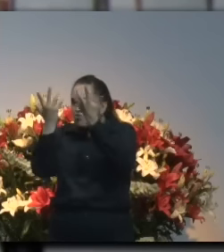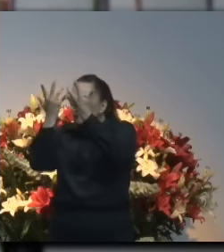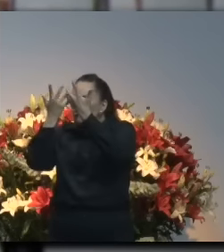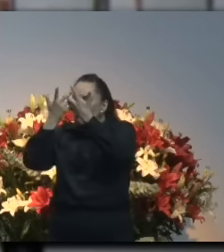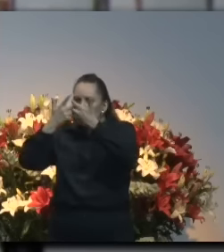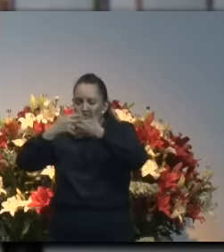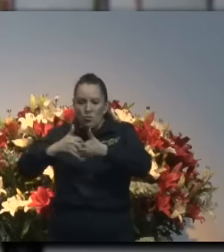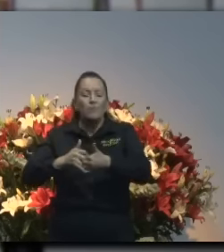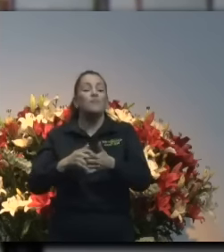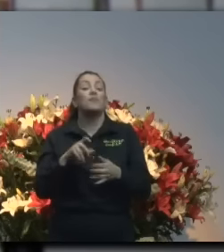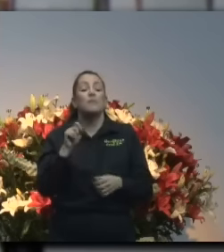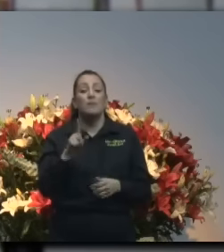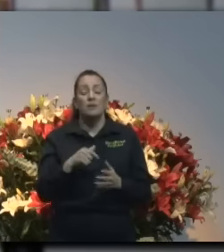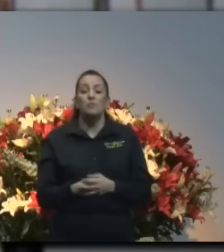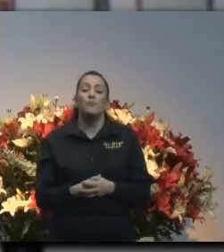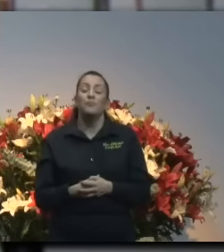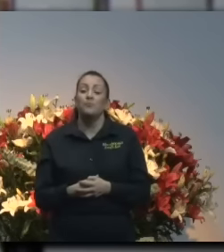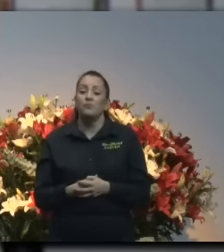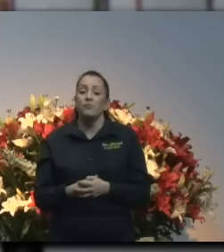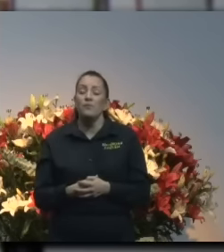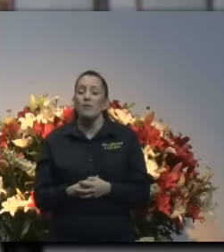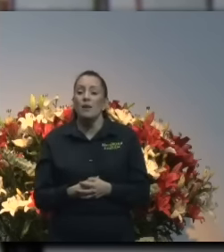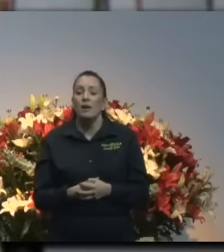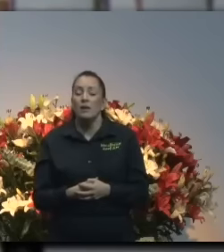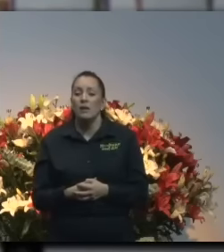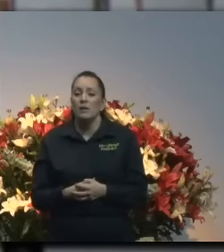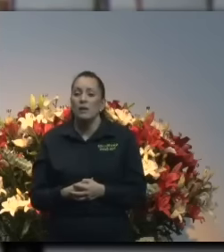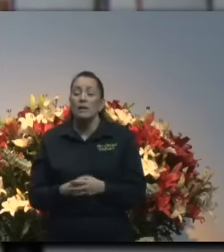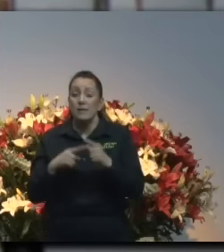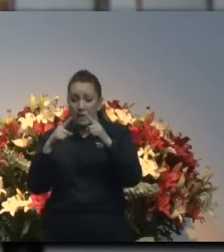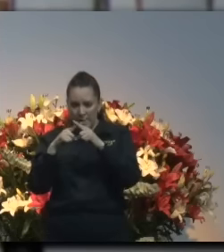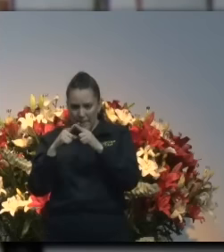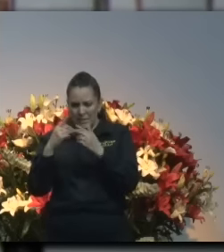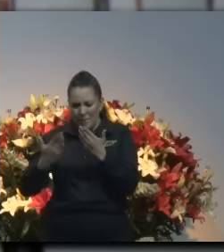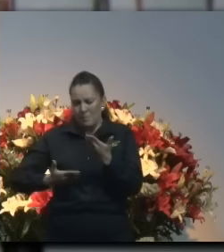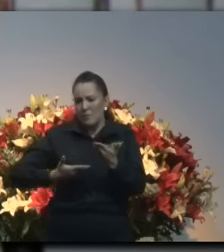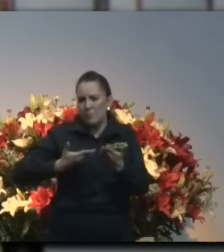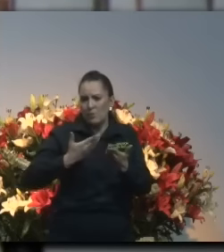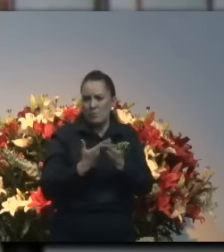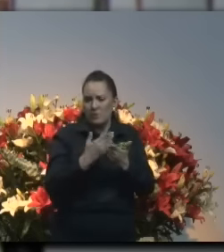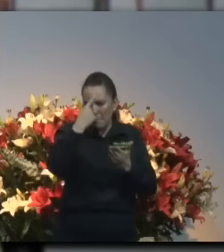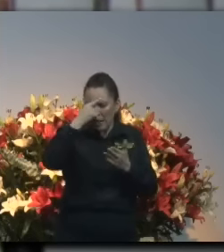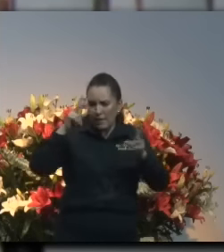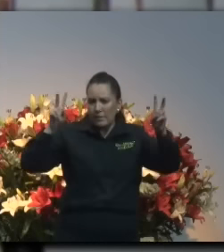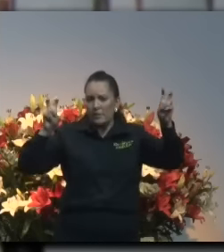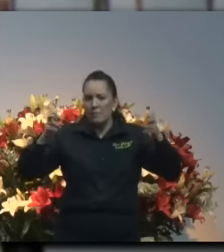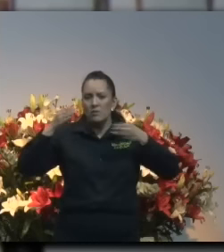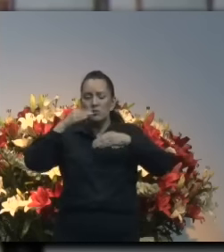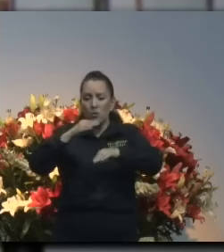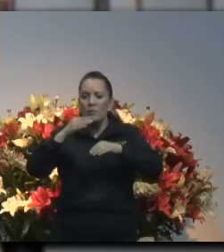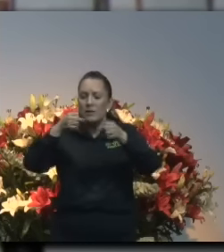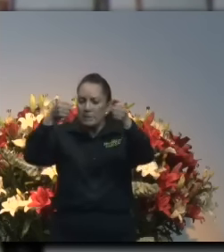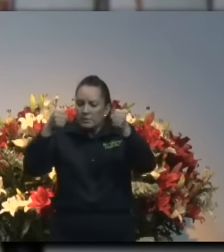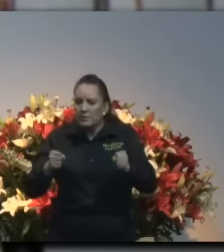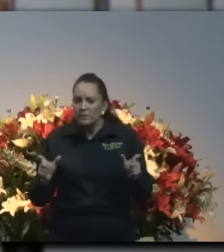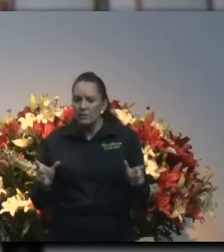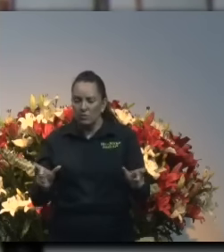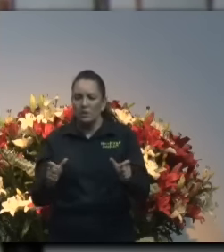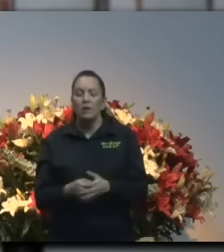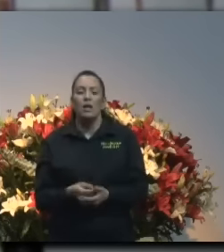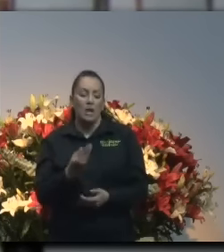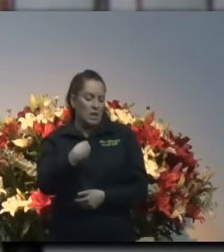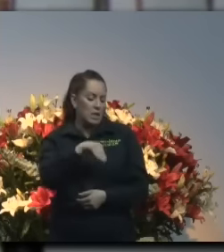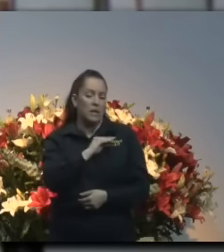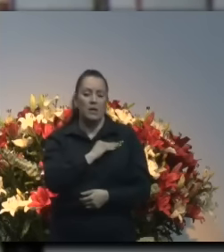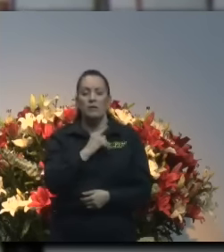propuesta que me hicieron la iglesia para el tema de la seguridad. ¿Qué hizo Claudia? Pues les fue